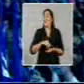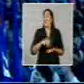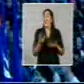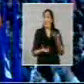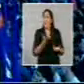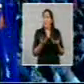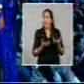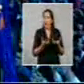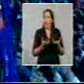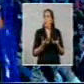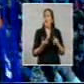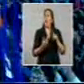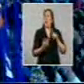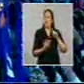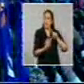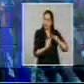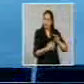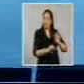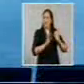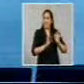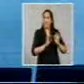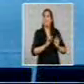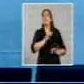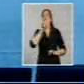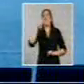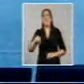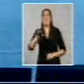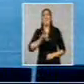volvimos aquí a La Pampa